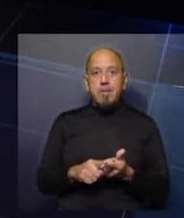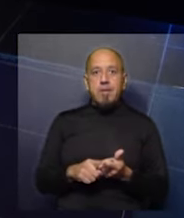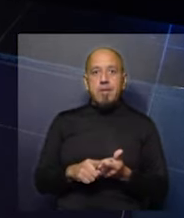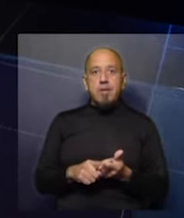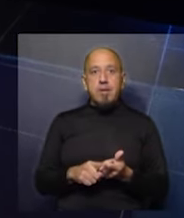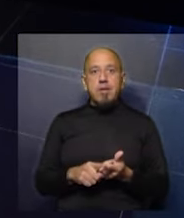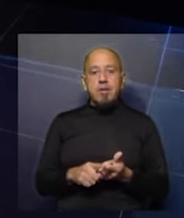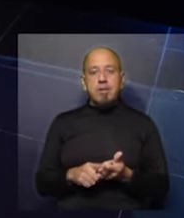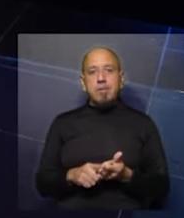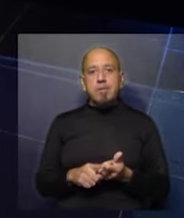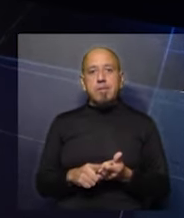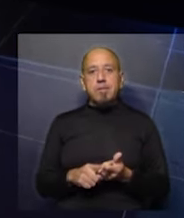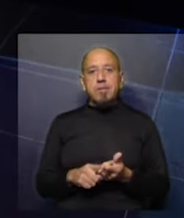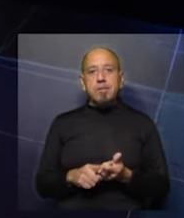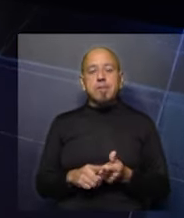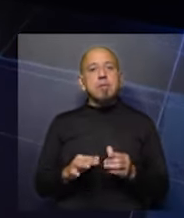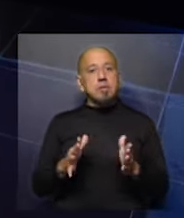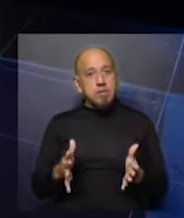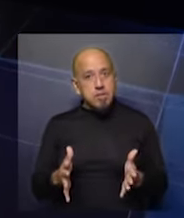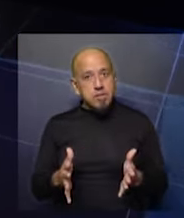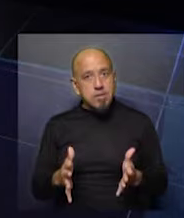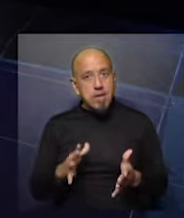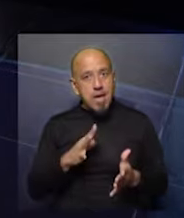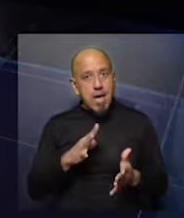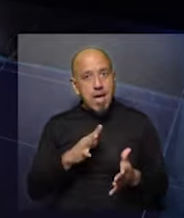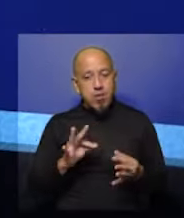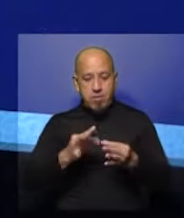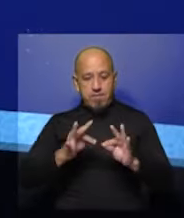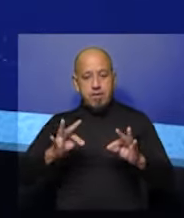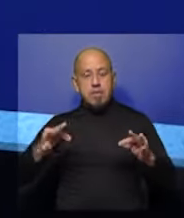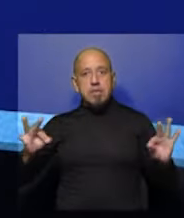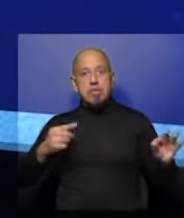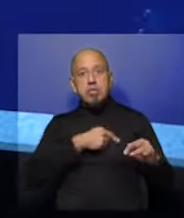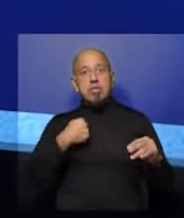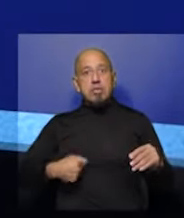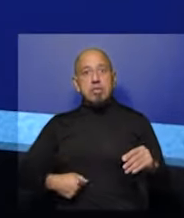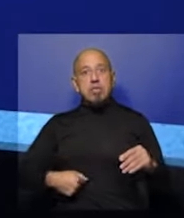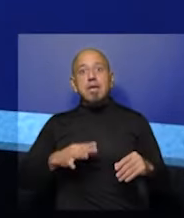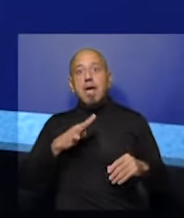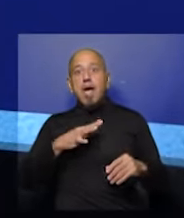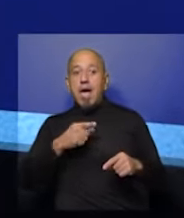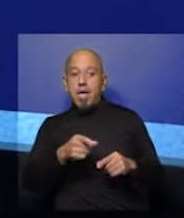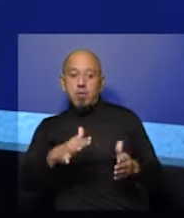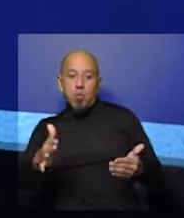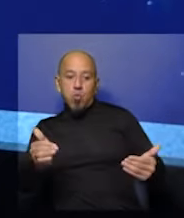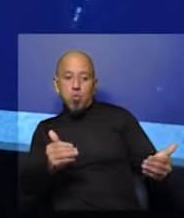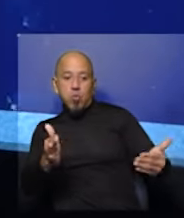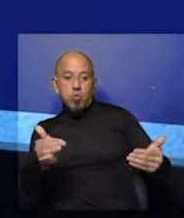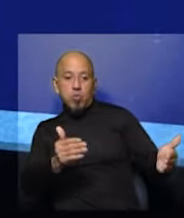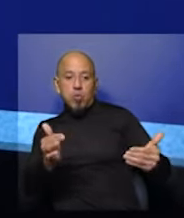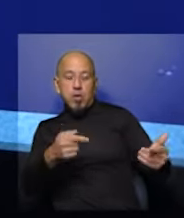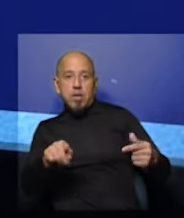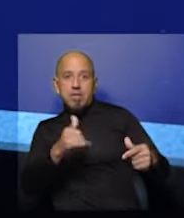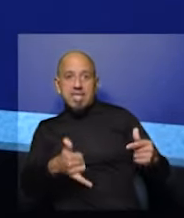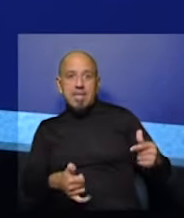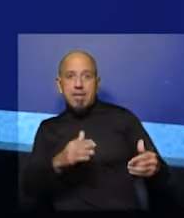Bueno anote hay un viejo proverbio chino que dice habiendo un estanque suficientemente grande que alberga